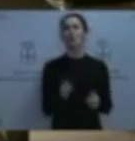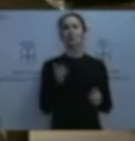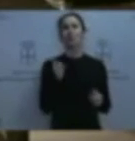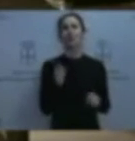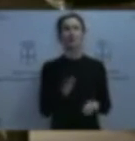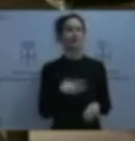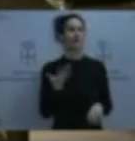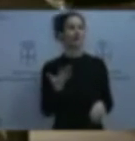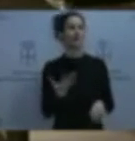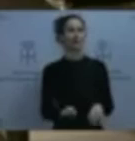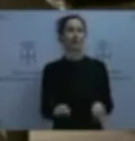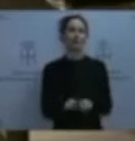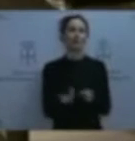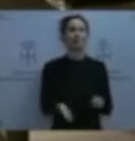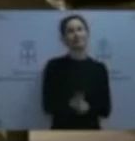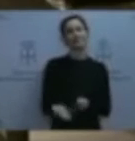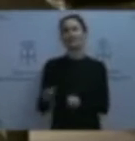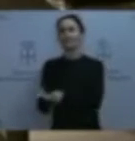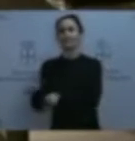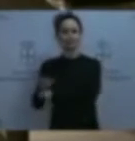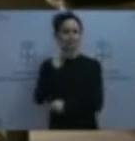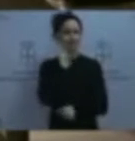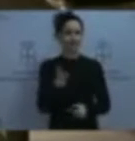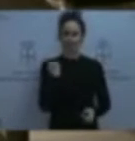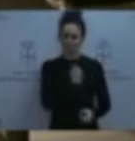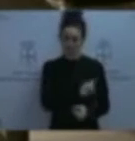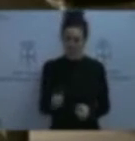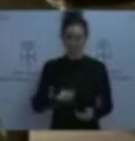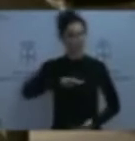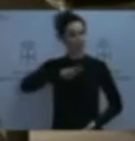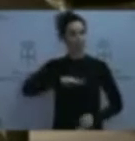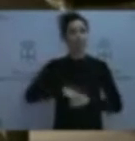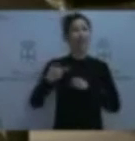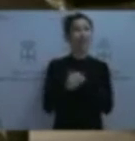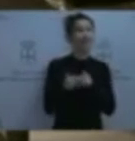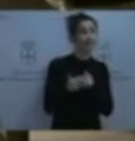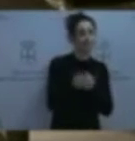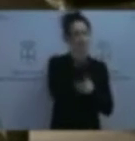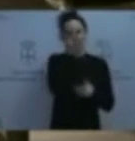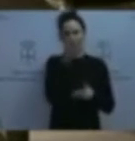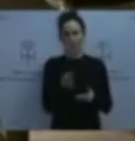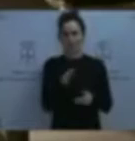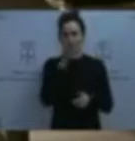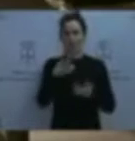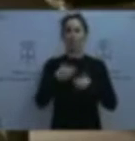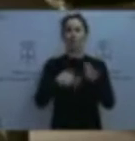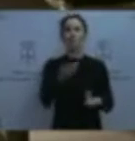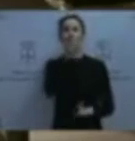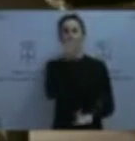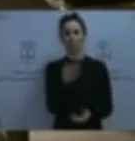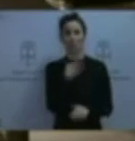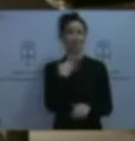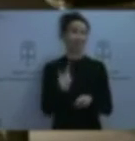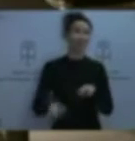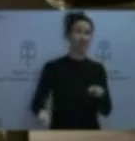poner cortapisa a los casos de corrupción, sino sobre todo capacidad de prevenirlos, de hacer que la Administración funcione mejor, que eso es distinto de